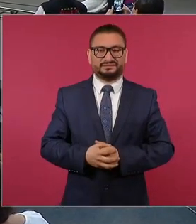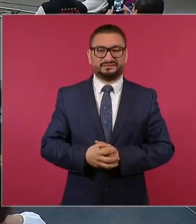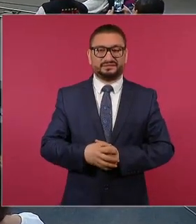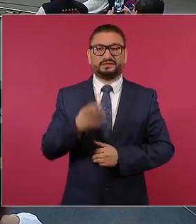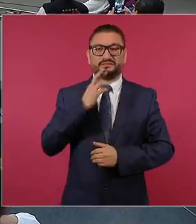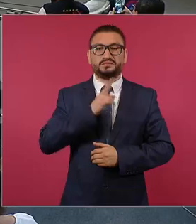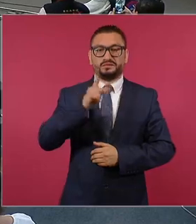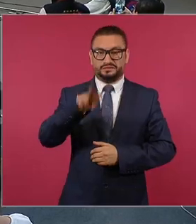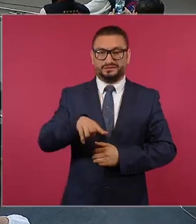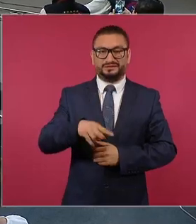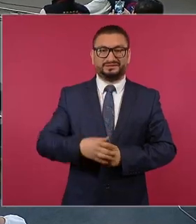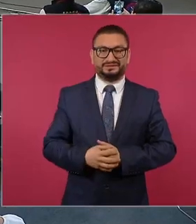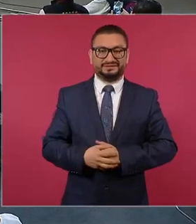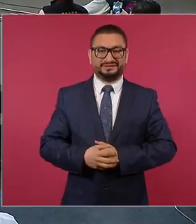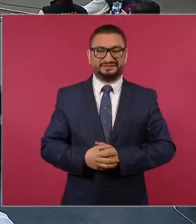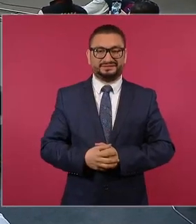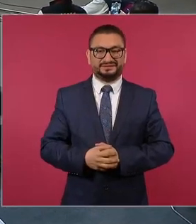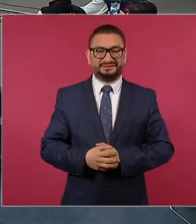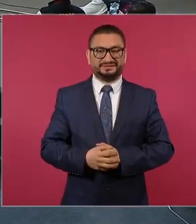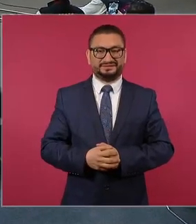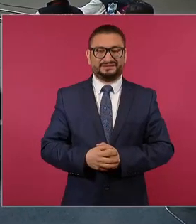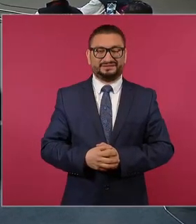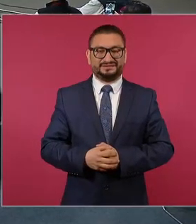es lo mejor,